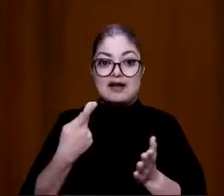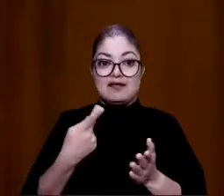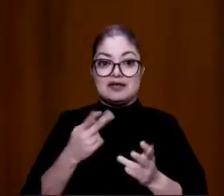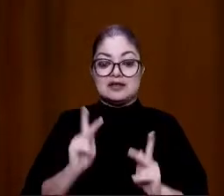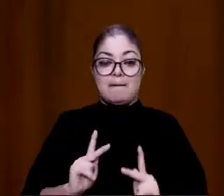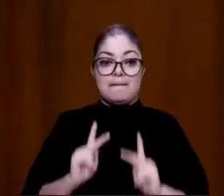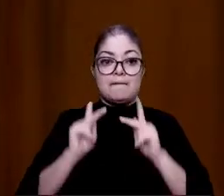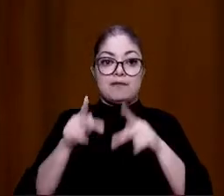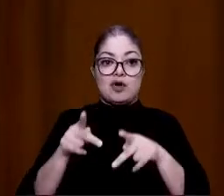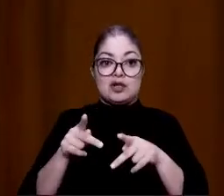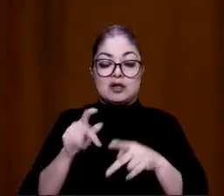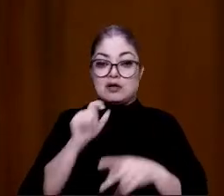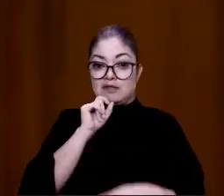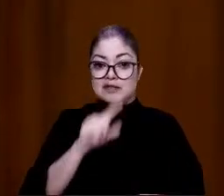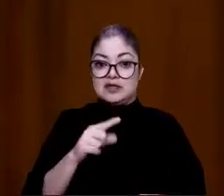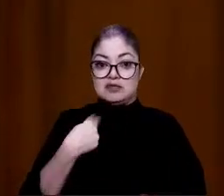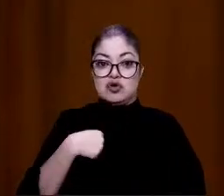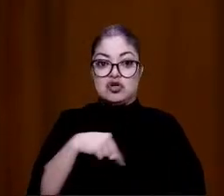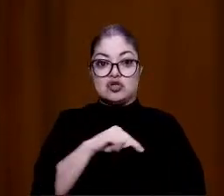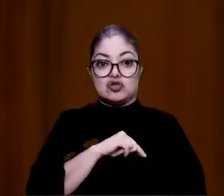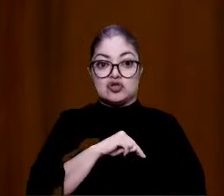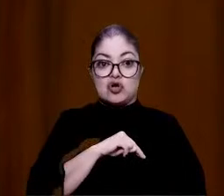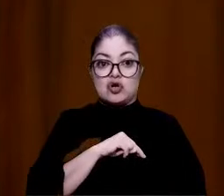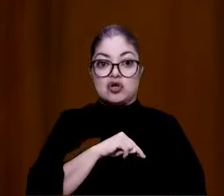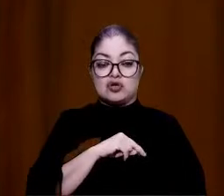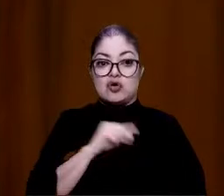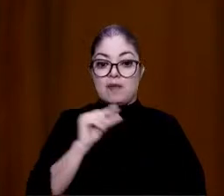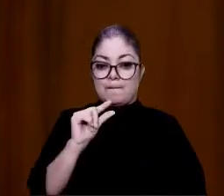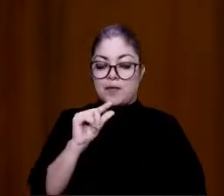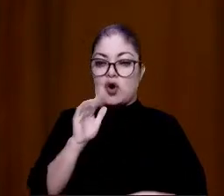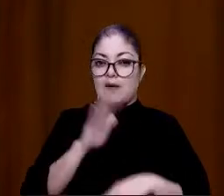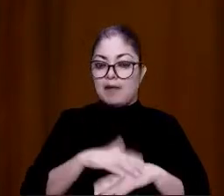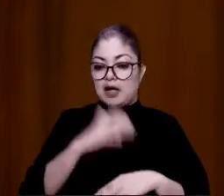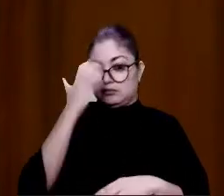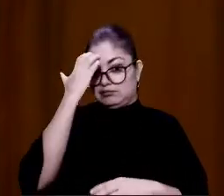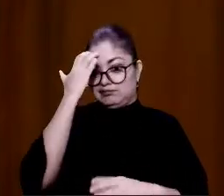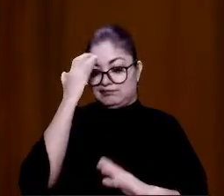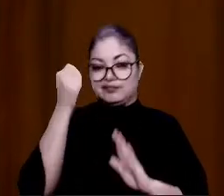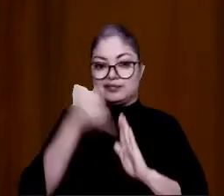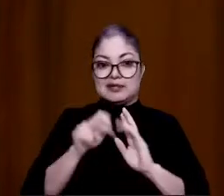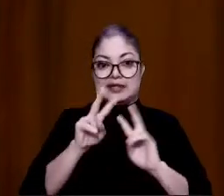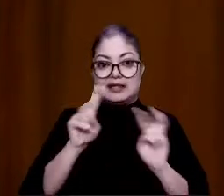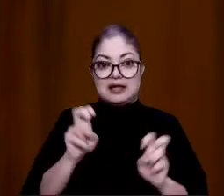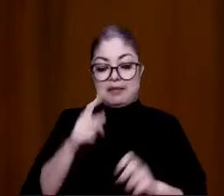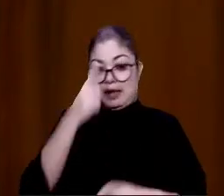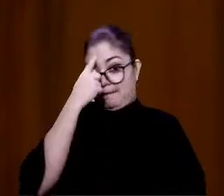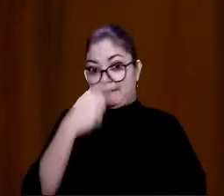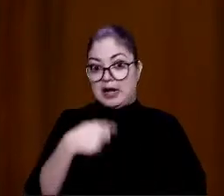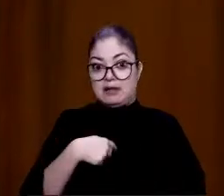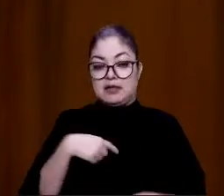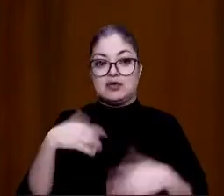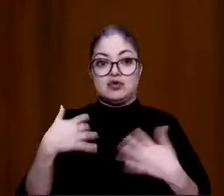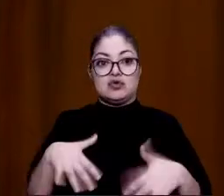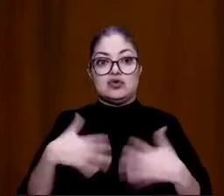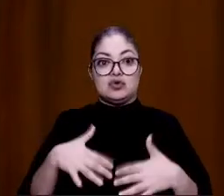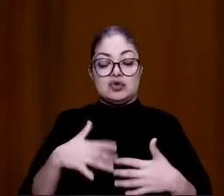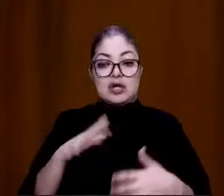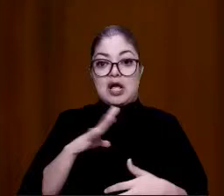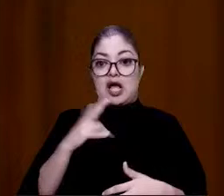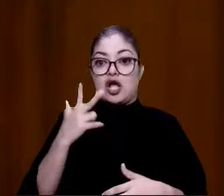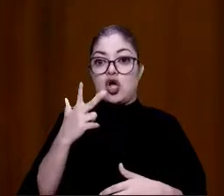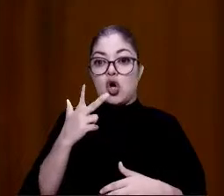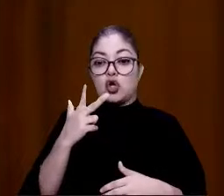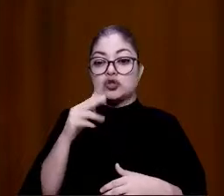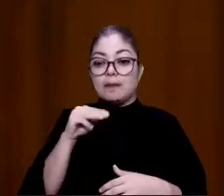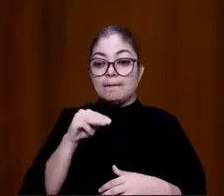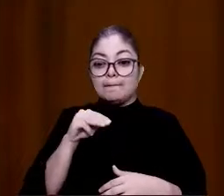digo, nos hemos vuelto un poquito más conocedores del tema y para mí ya es un tema de alarma es cuando se mueve 8 milímetros